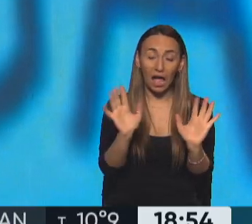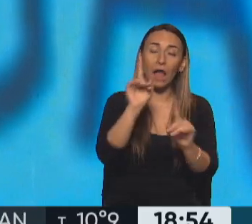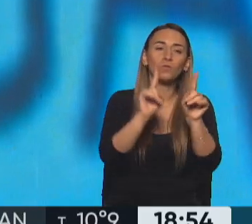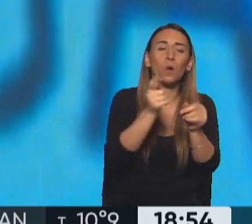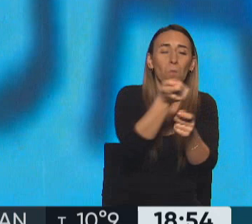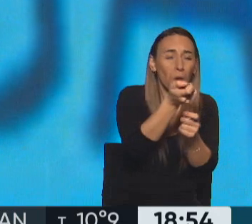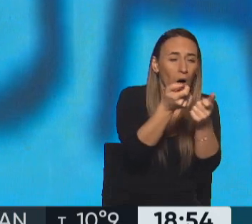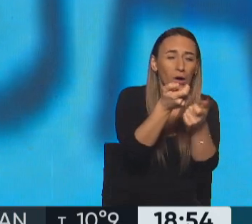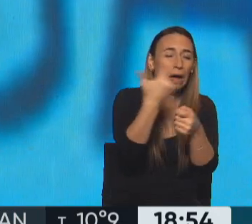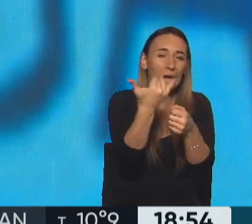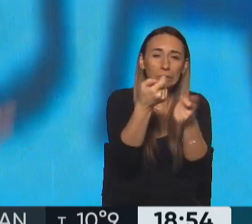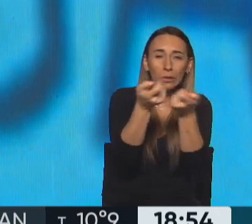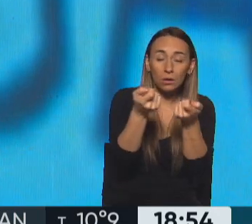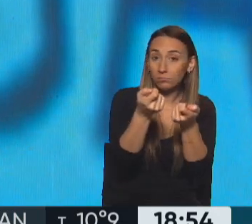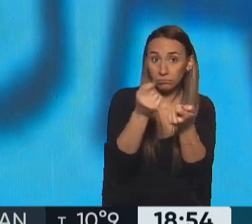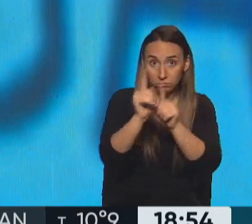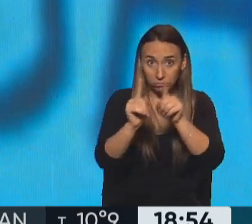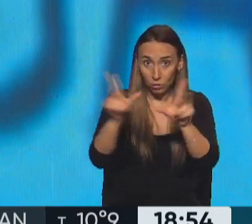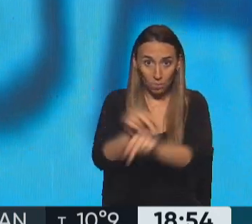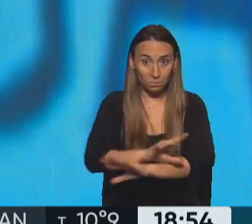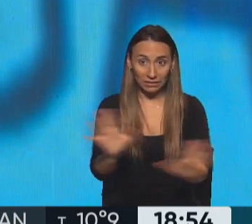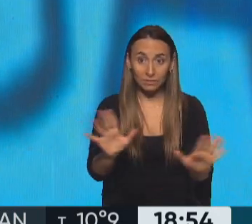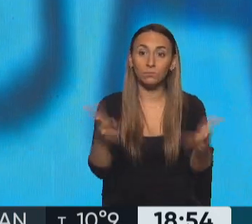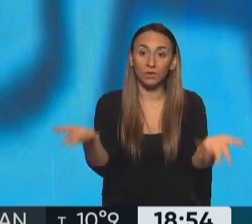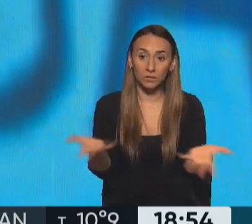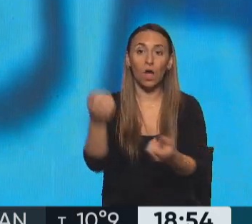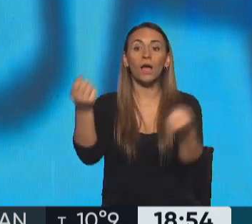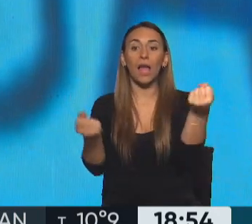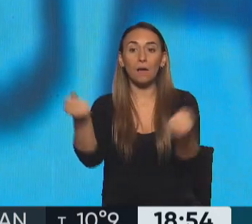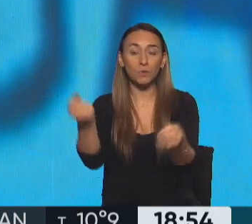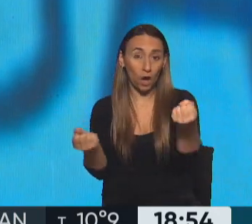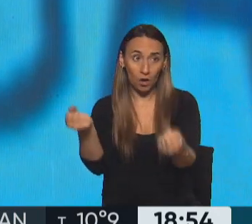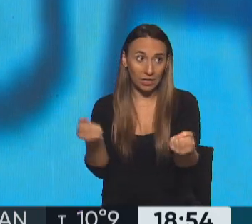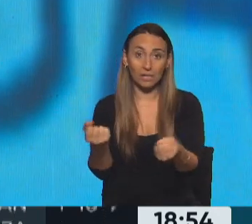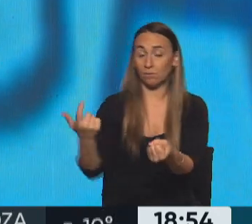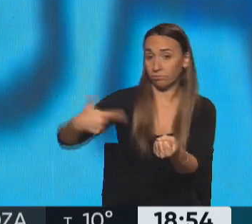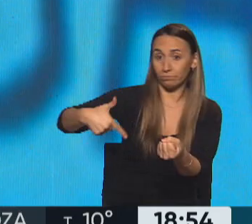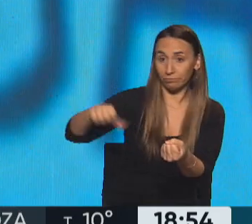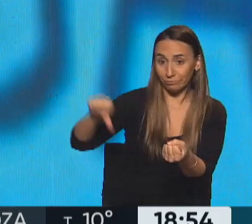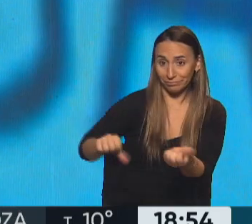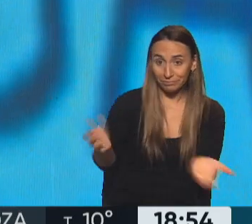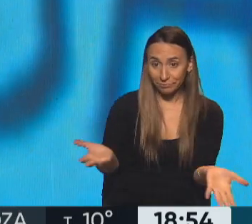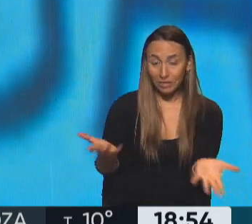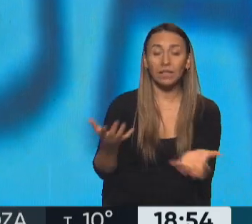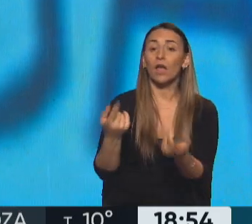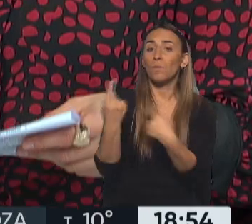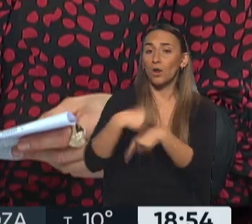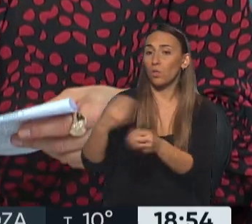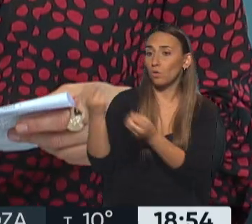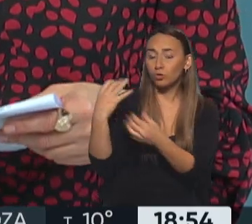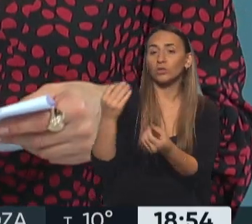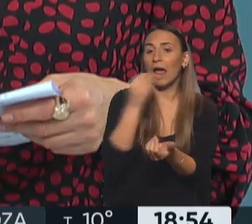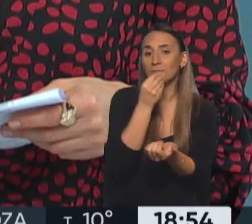combustible, y eso provoca, por supuesto, camiones demorados, falta de entrega, falta de transporte en lo que es un elemento esencial como pueden ser los